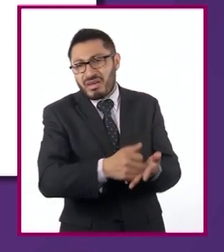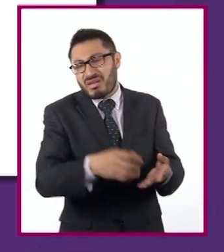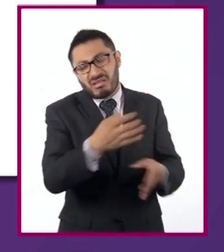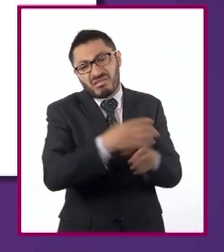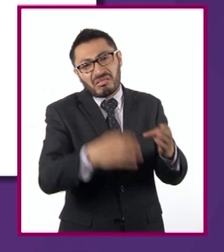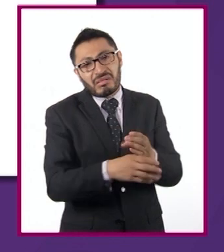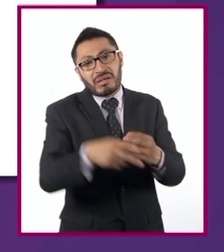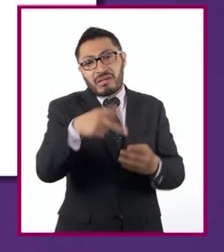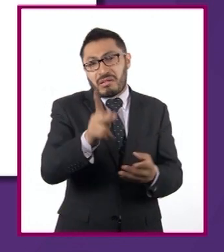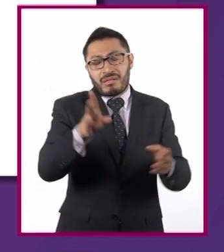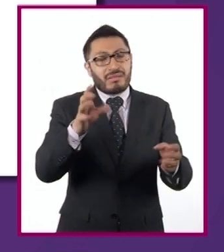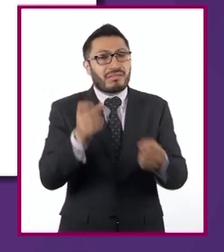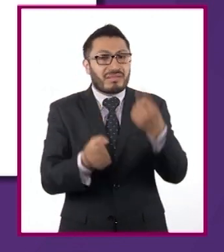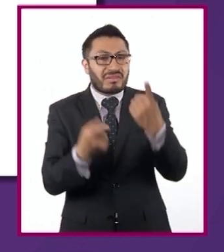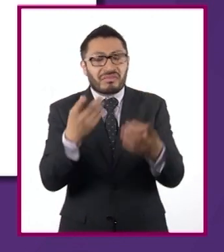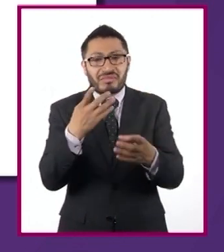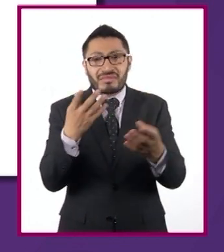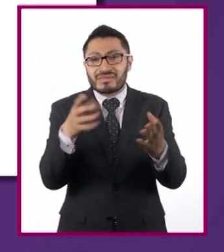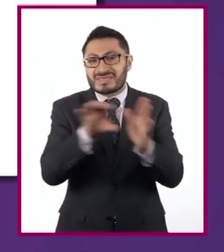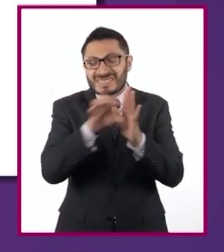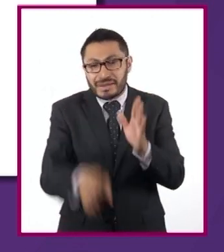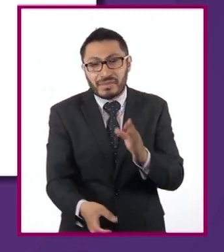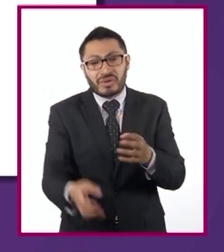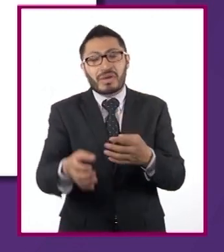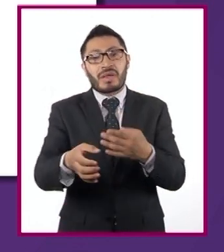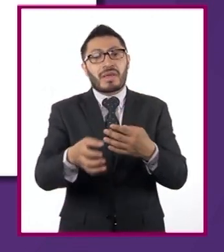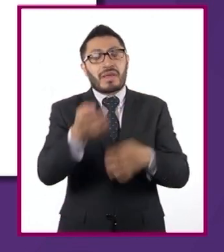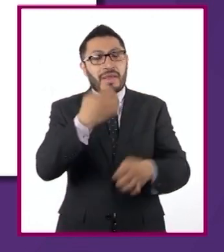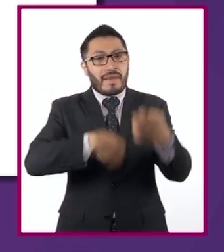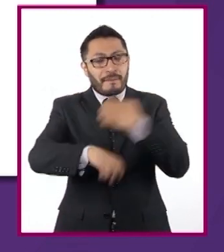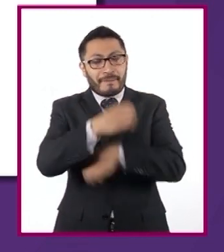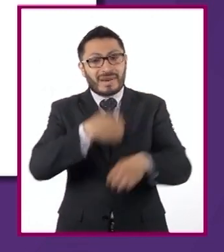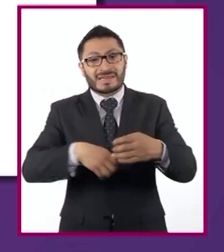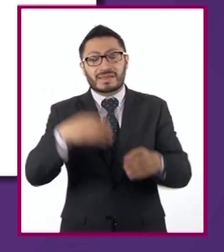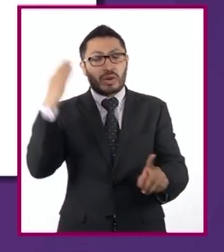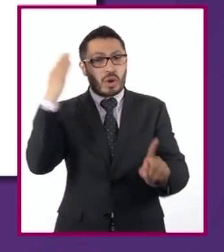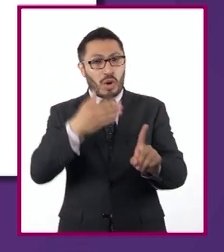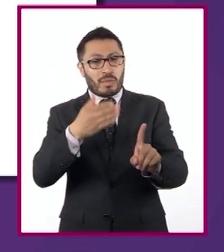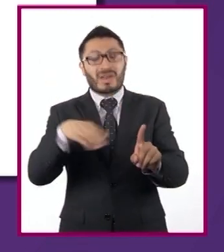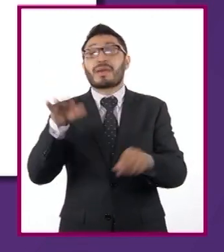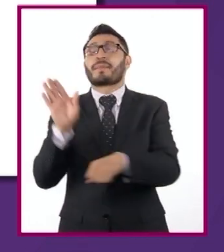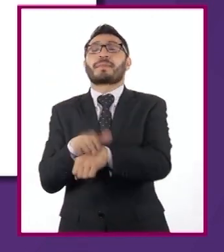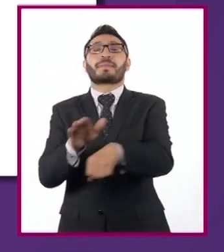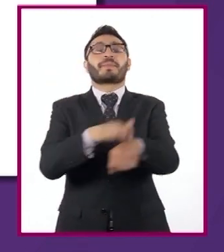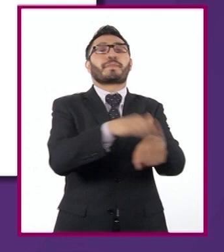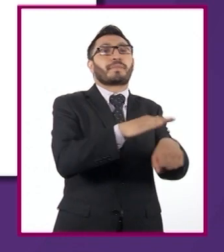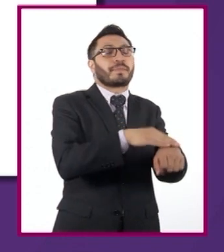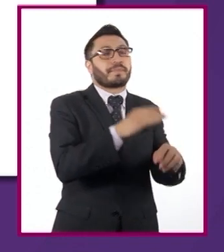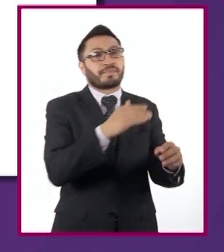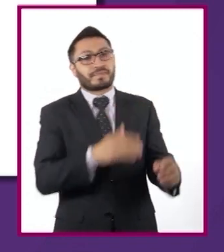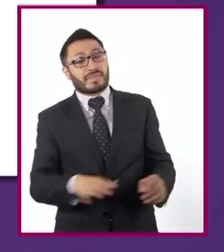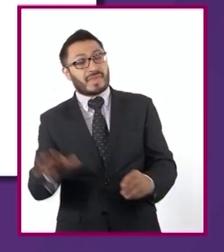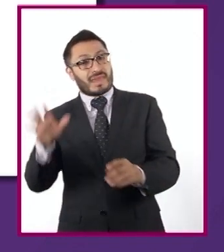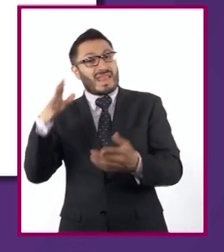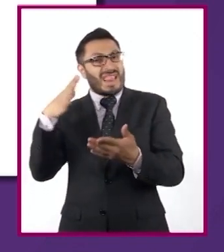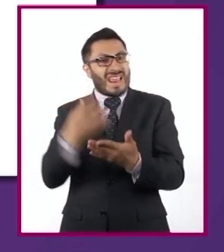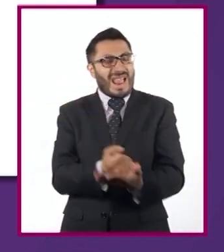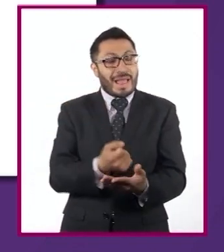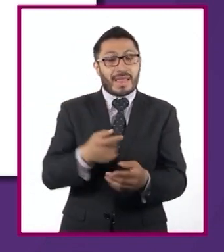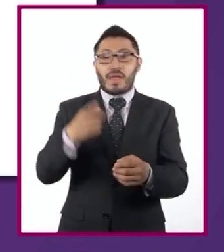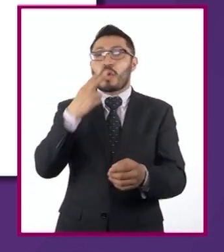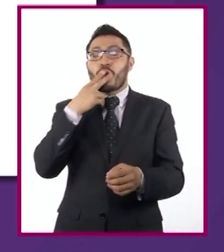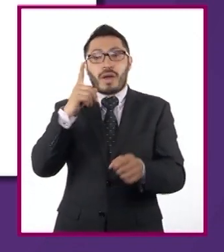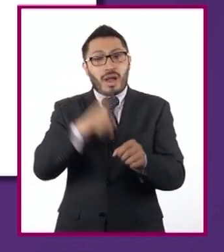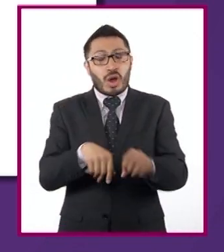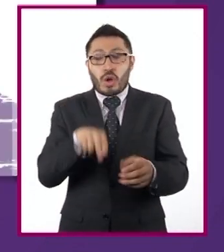Sin embargo, existen casos donde las marcas buscan llamar la atención por encima de su competencia, optando por usar el